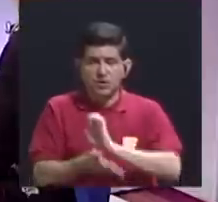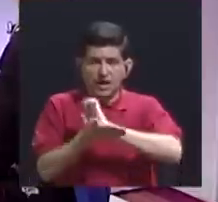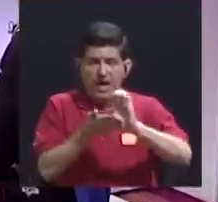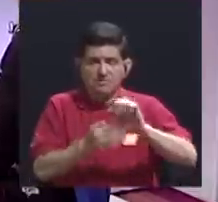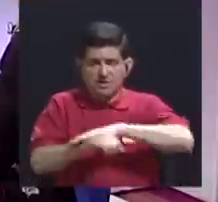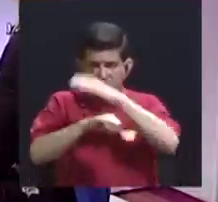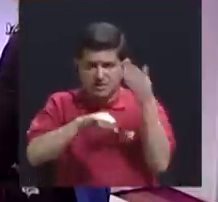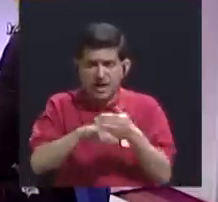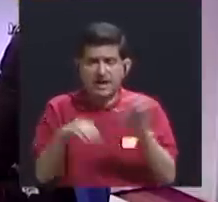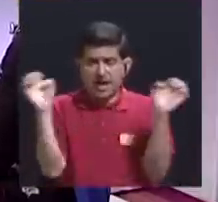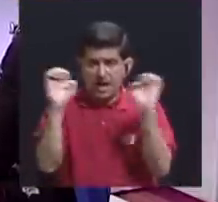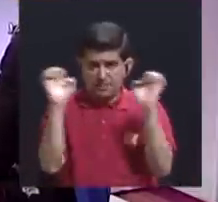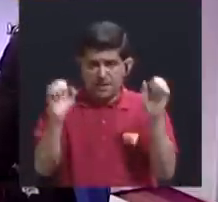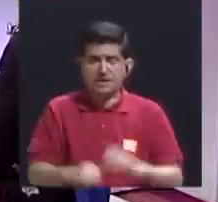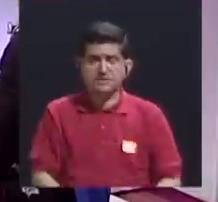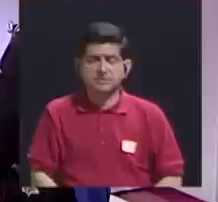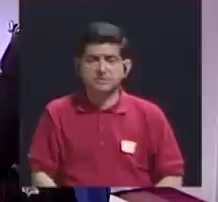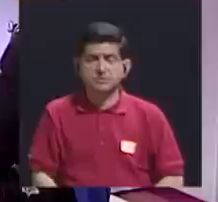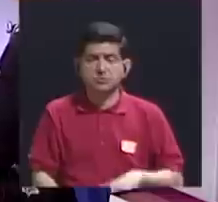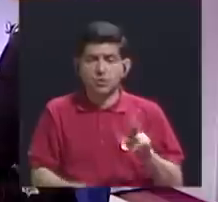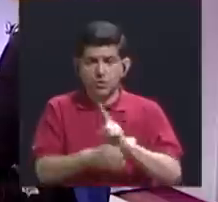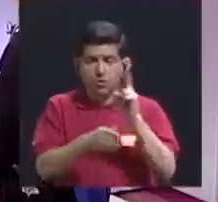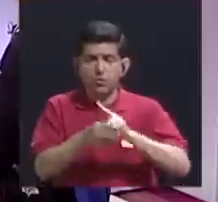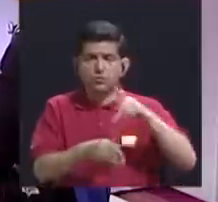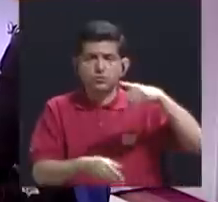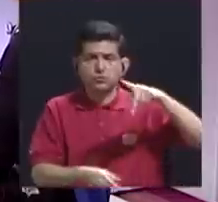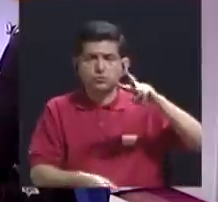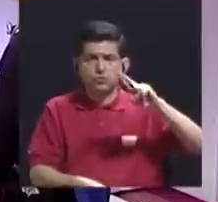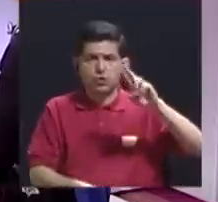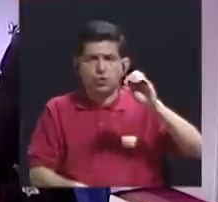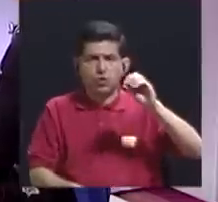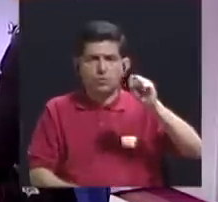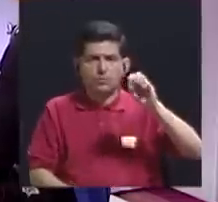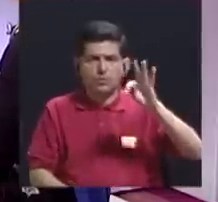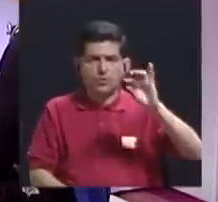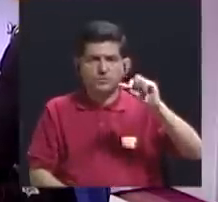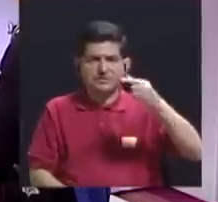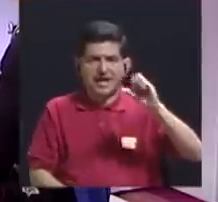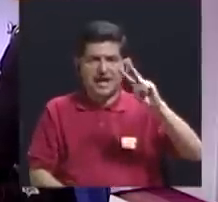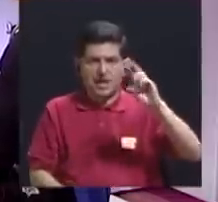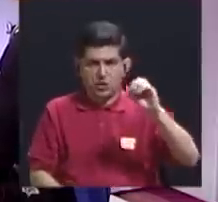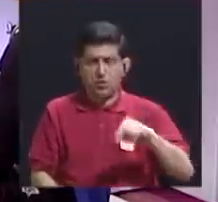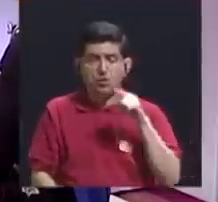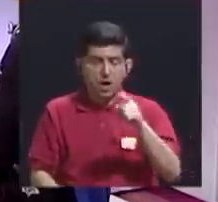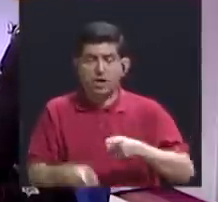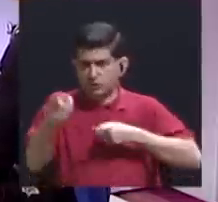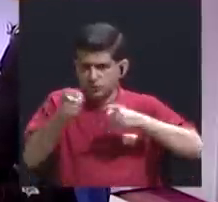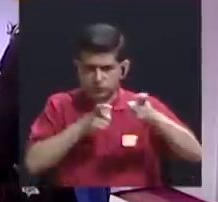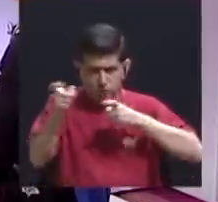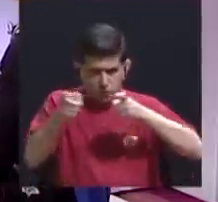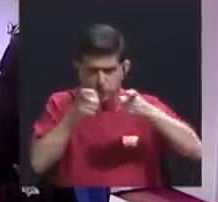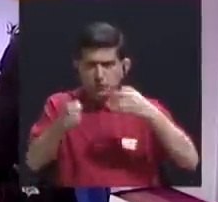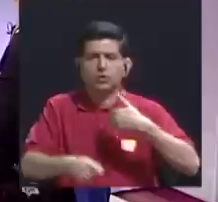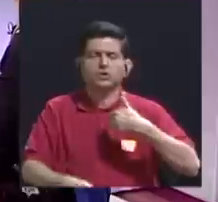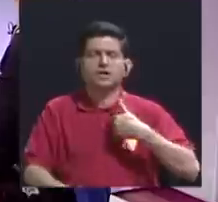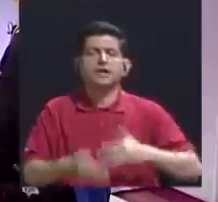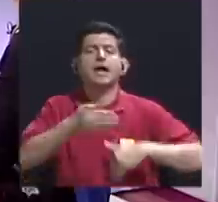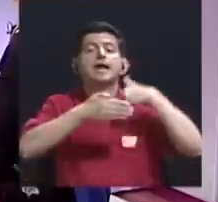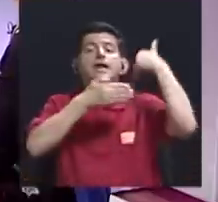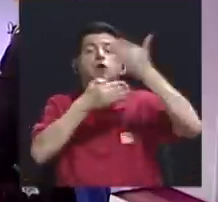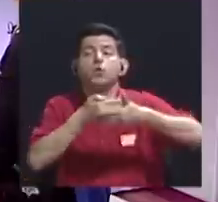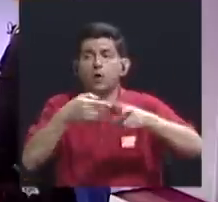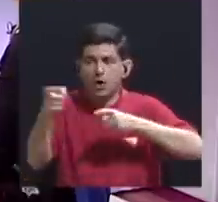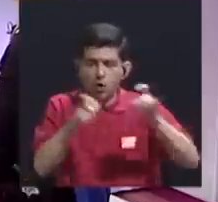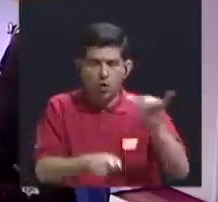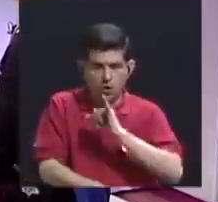a base de prost ajenos eso es lo que efectivamente se está regulando luego se